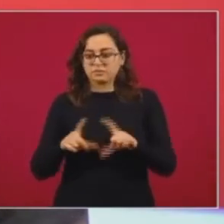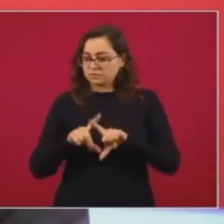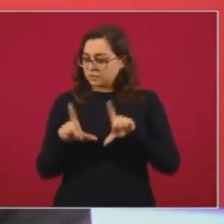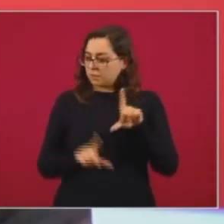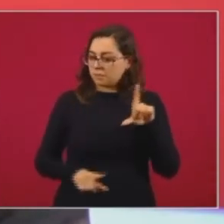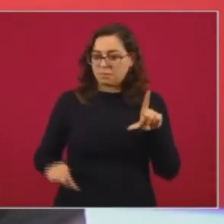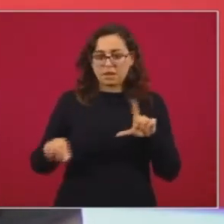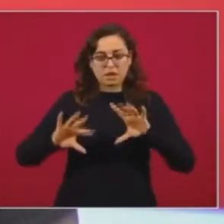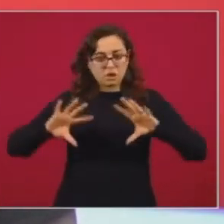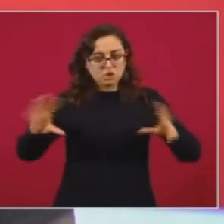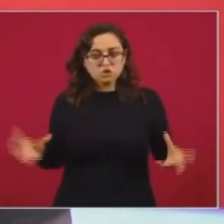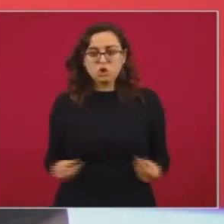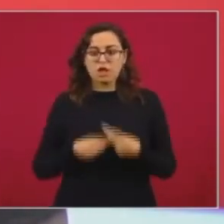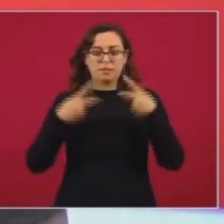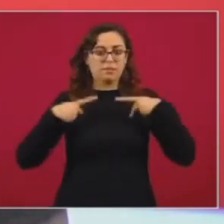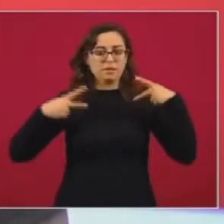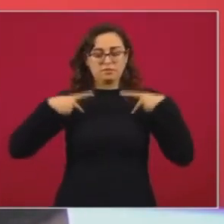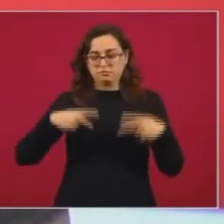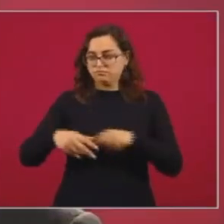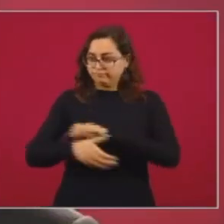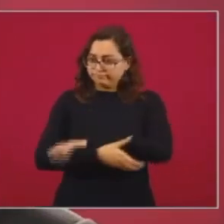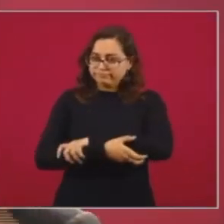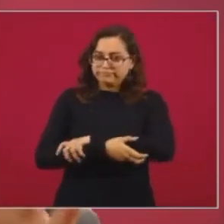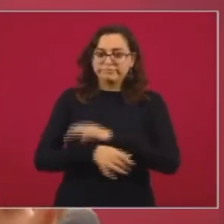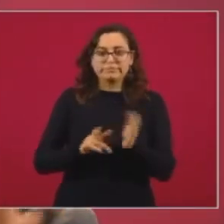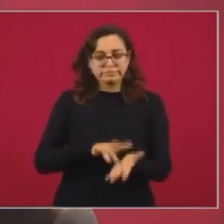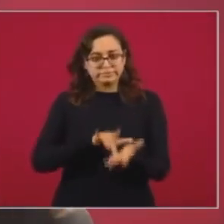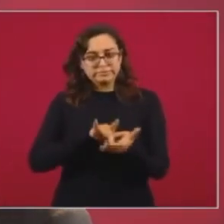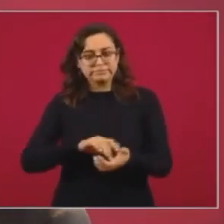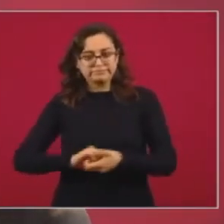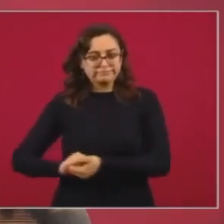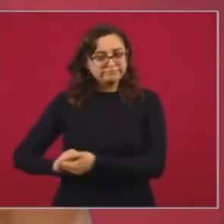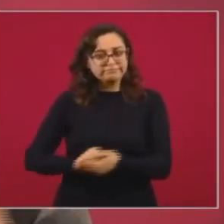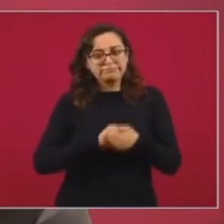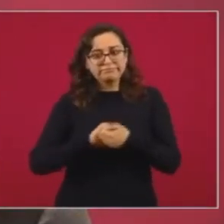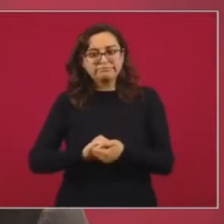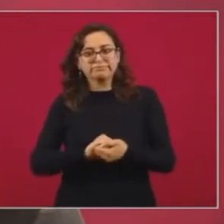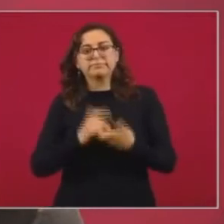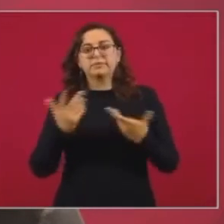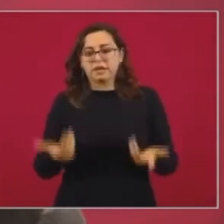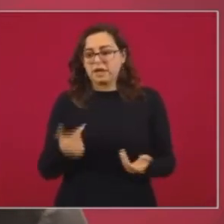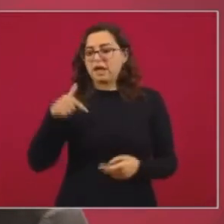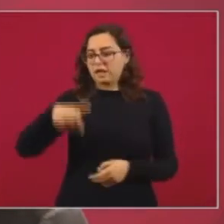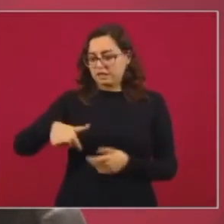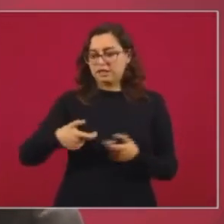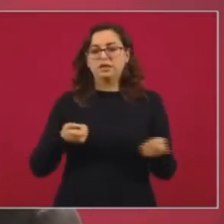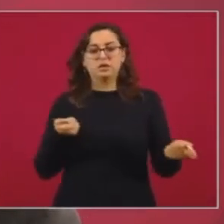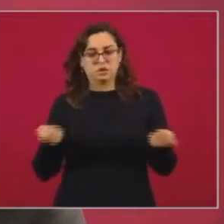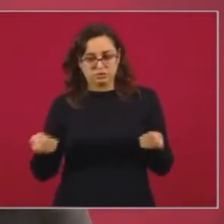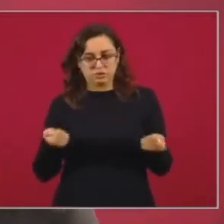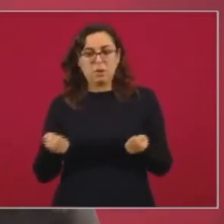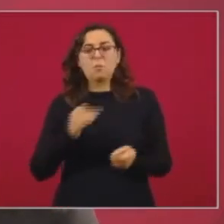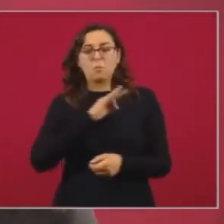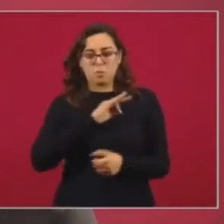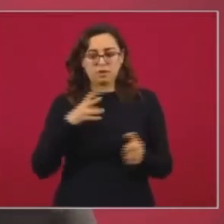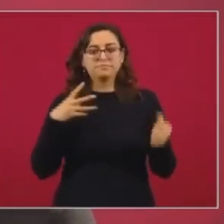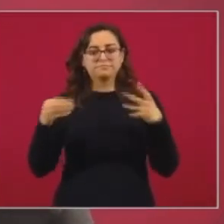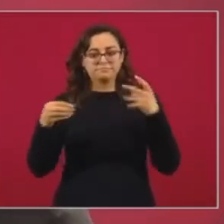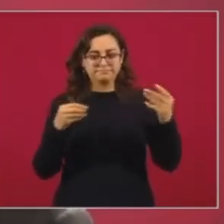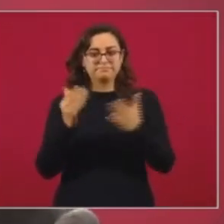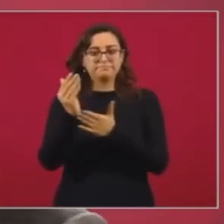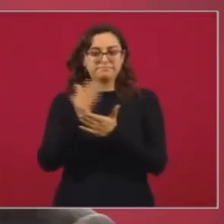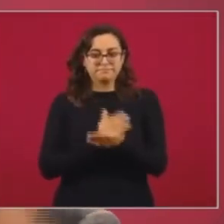pueblo de México, desde el inicio de la epidemia, también en el Valle de México vamos a lograr atenuar, mitigar la